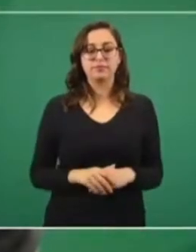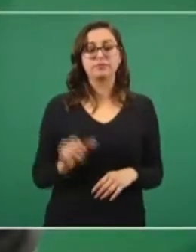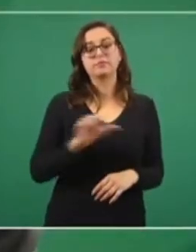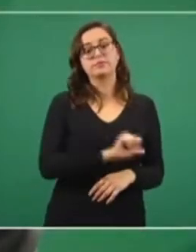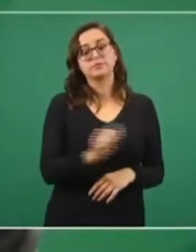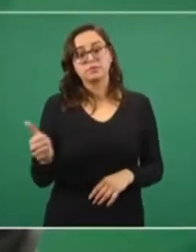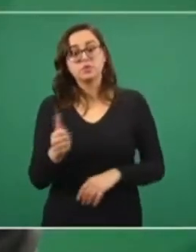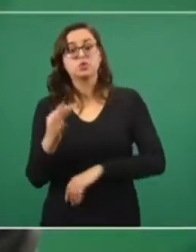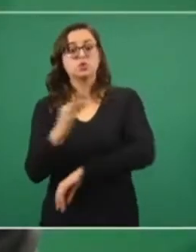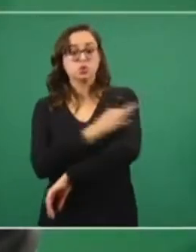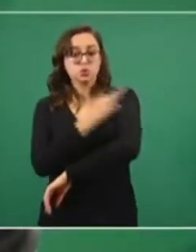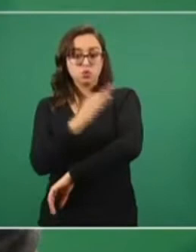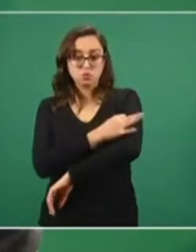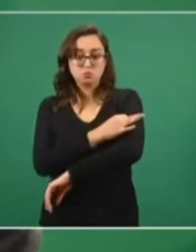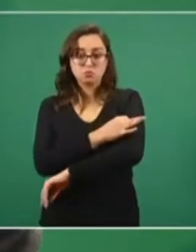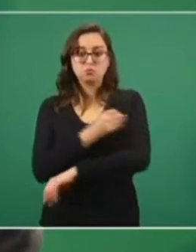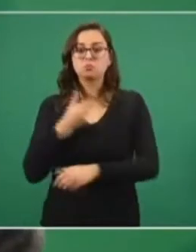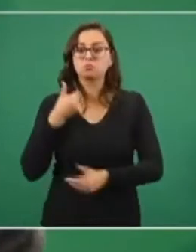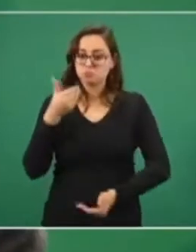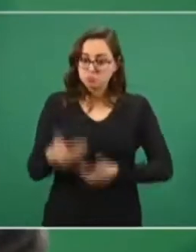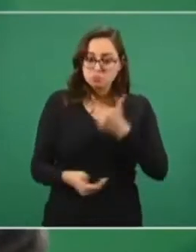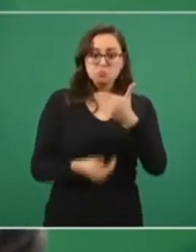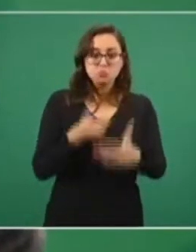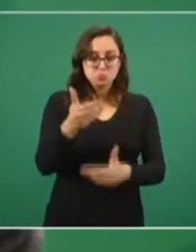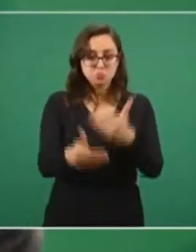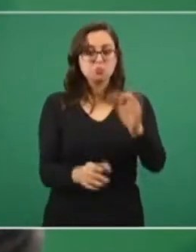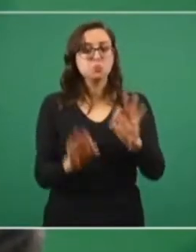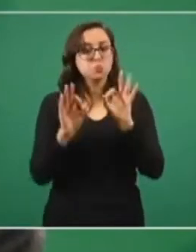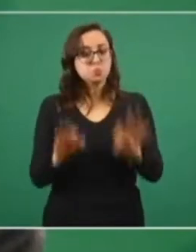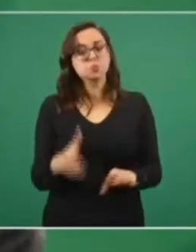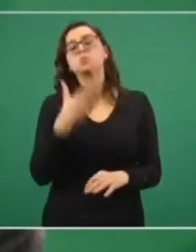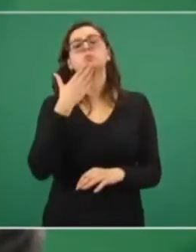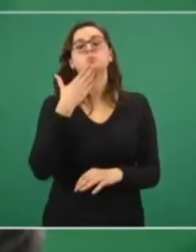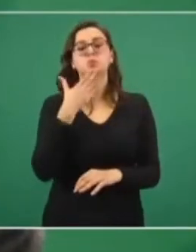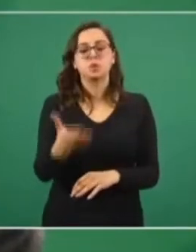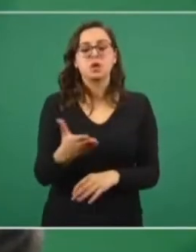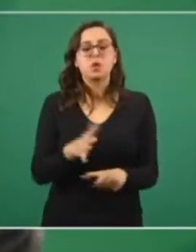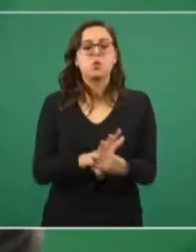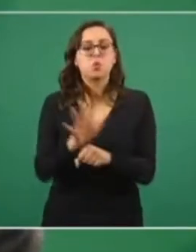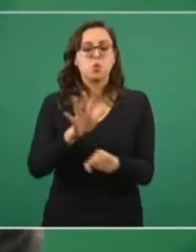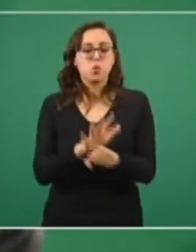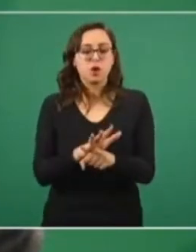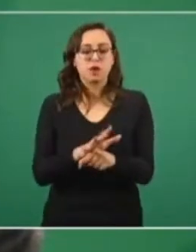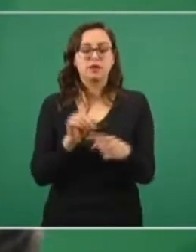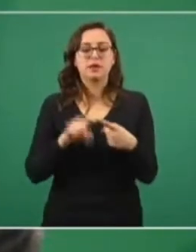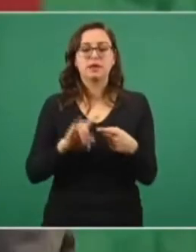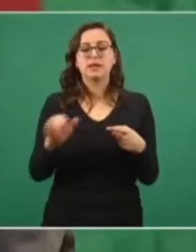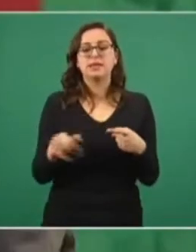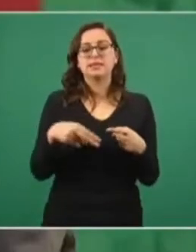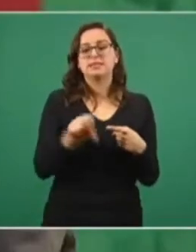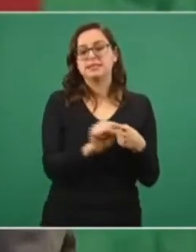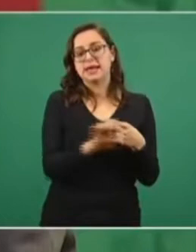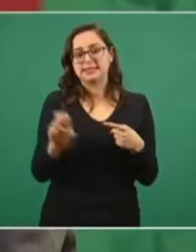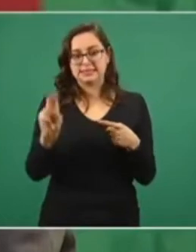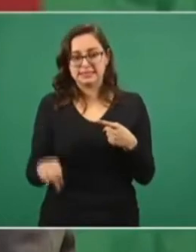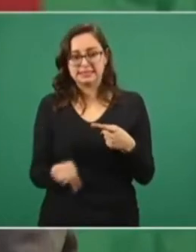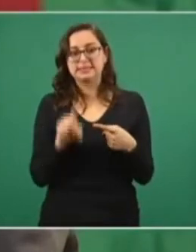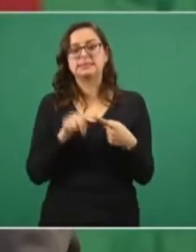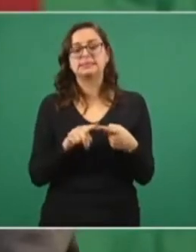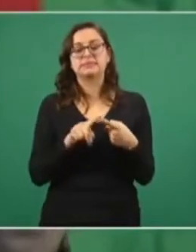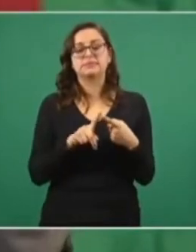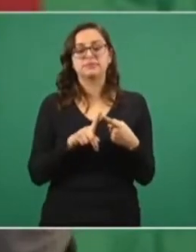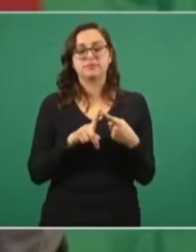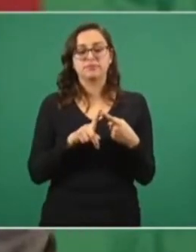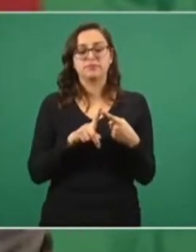vacunas que están avanzando bien y que serían consideradas incluyen la de Janssen. Para esta